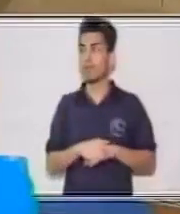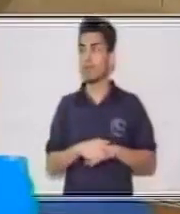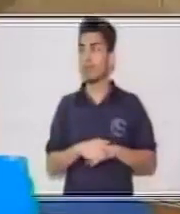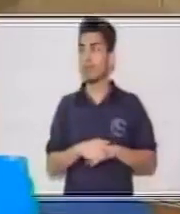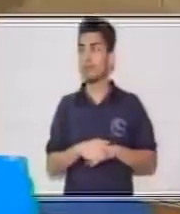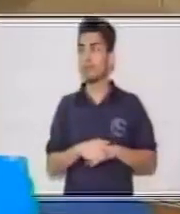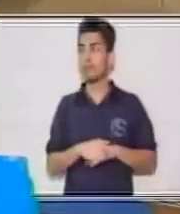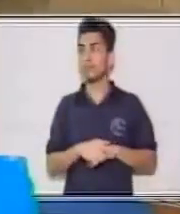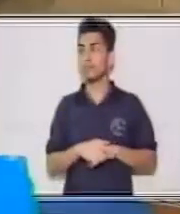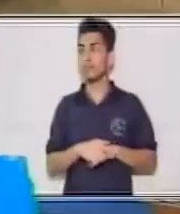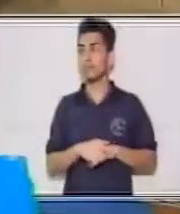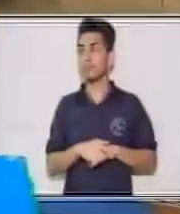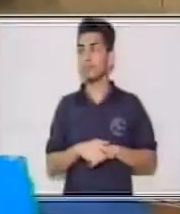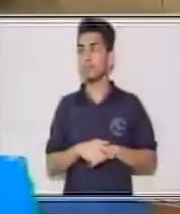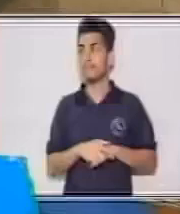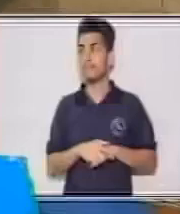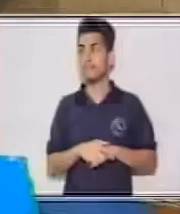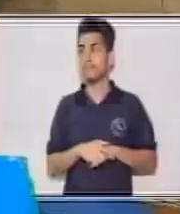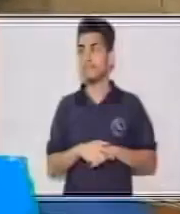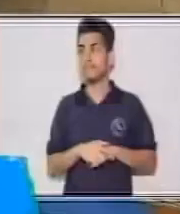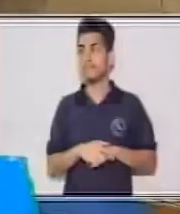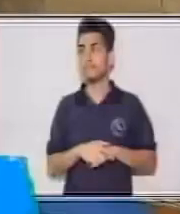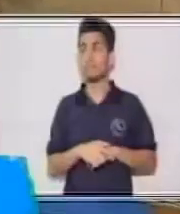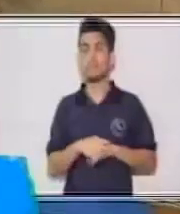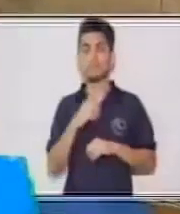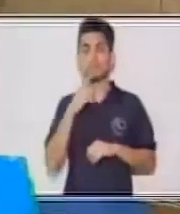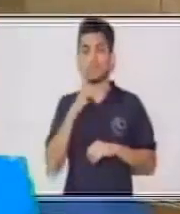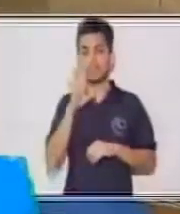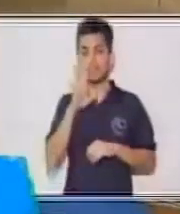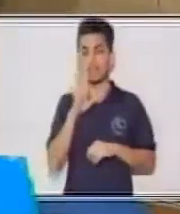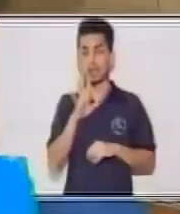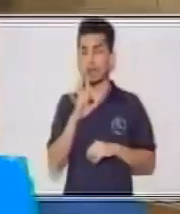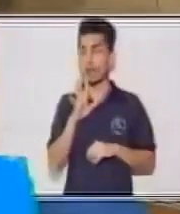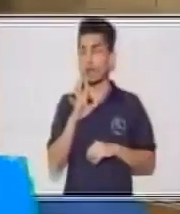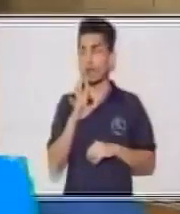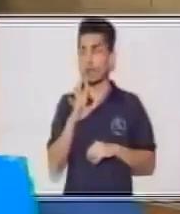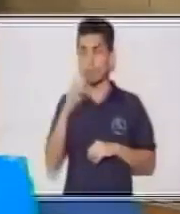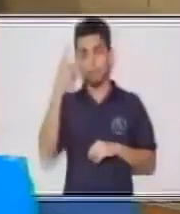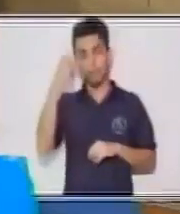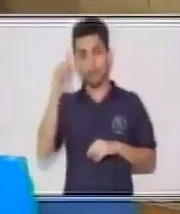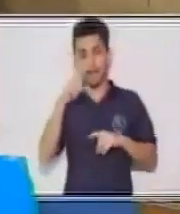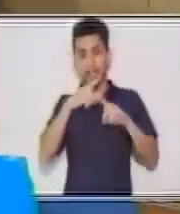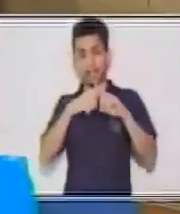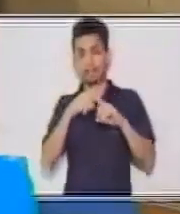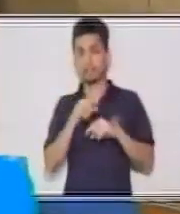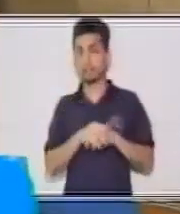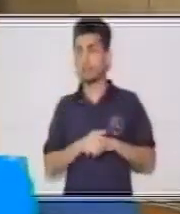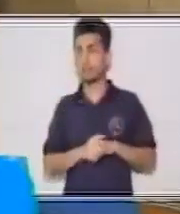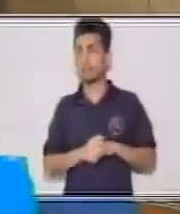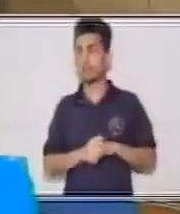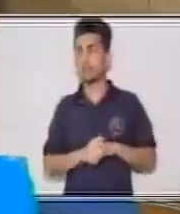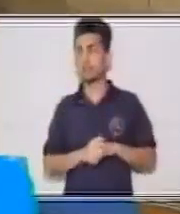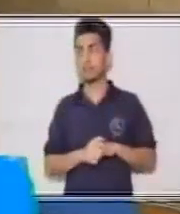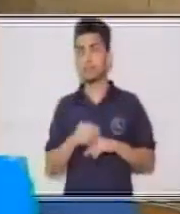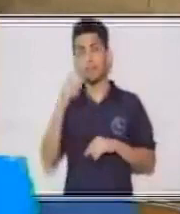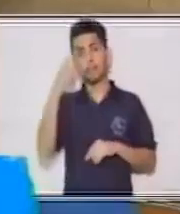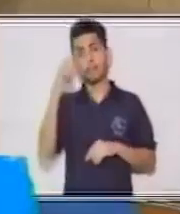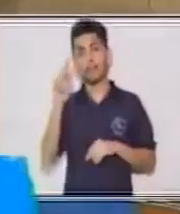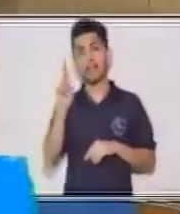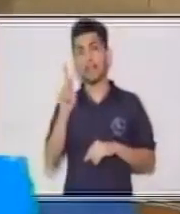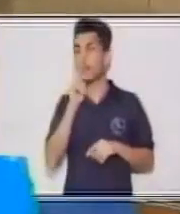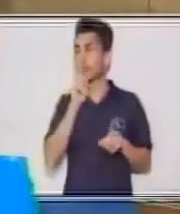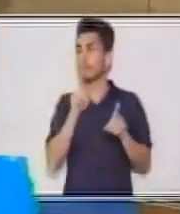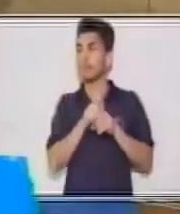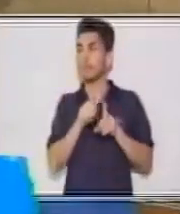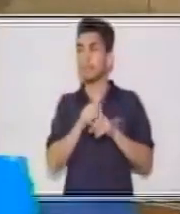acá. Entonces, ya tengo ubicado yo acá 5, porque dice 5 para X. Pero para Y dice